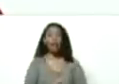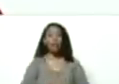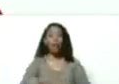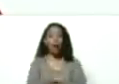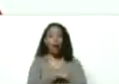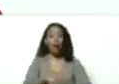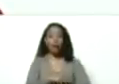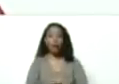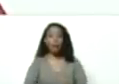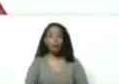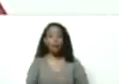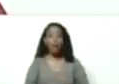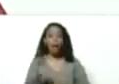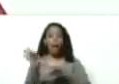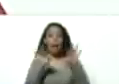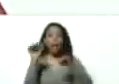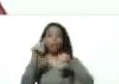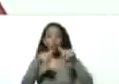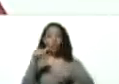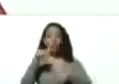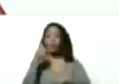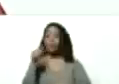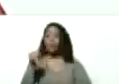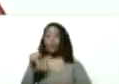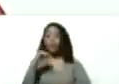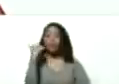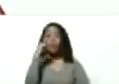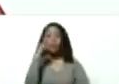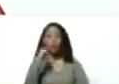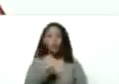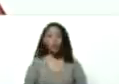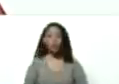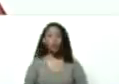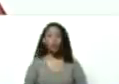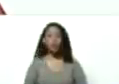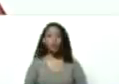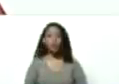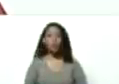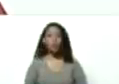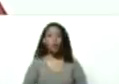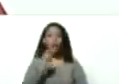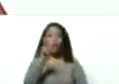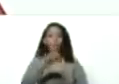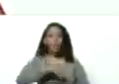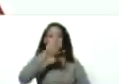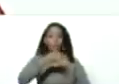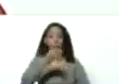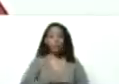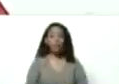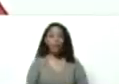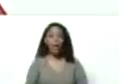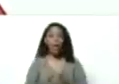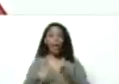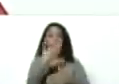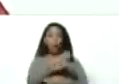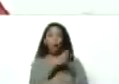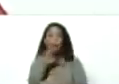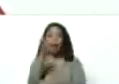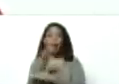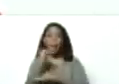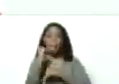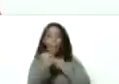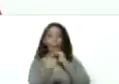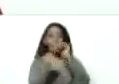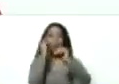que tiene la elección de este sábado este sábado 20 a las 2 de la tarde y luego ir escalando